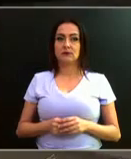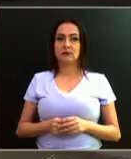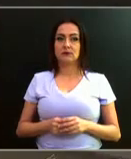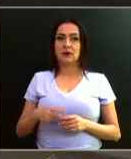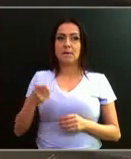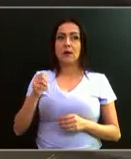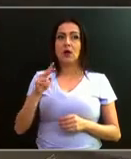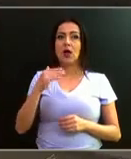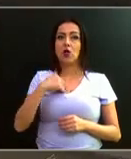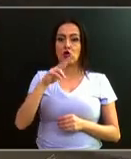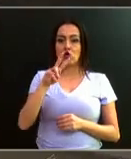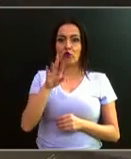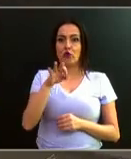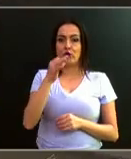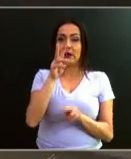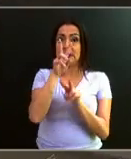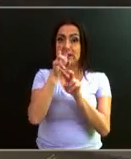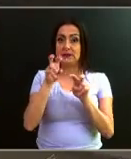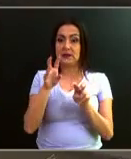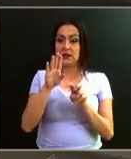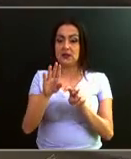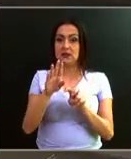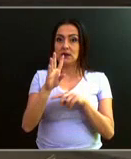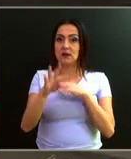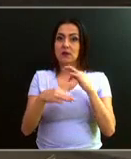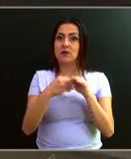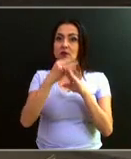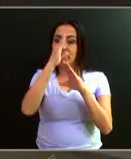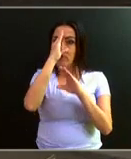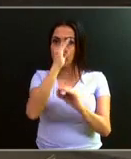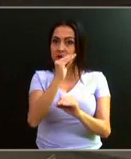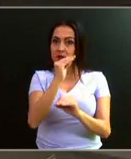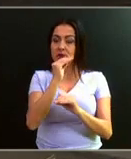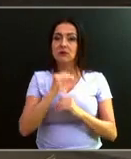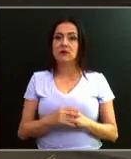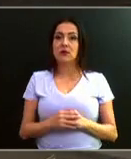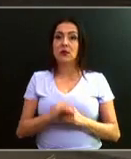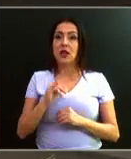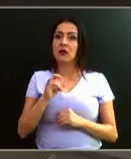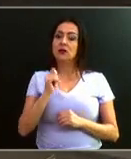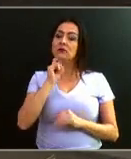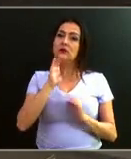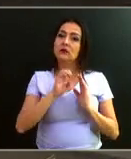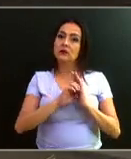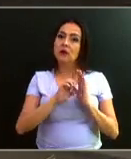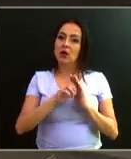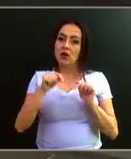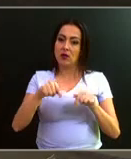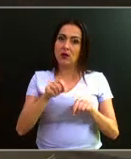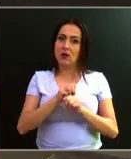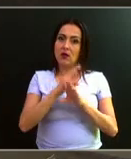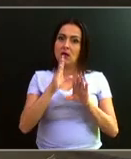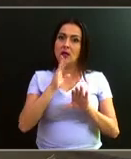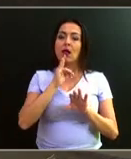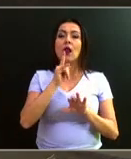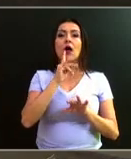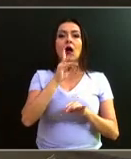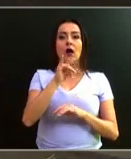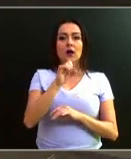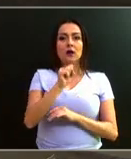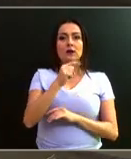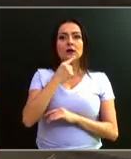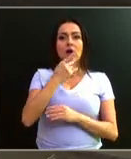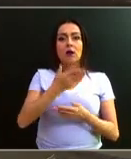Don Paul, hay dos maneras de analizar ese tipo de información que surgen por parte del INSS. Por ejemplo, hoy en la mañana la aseguradora